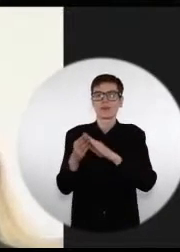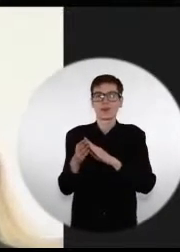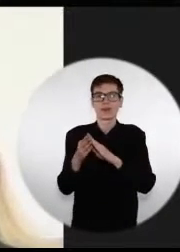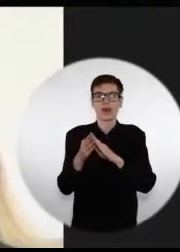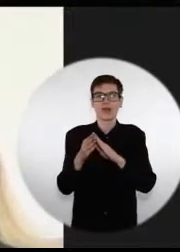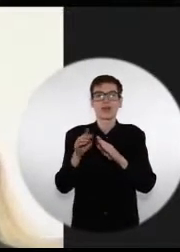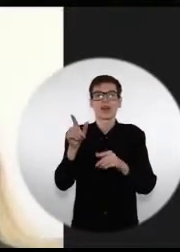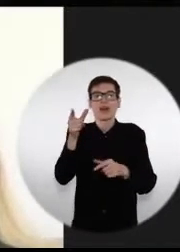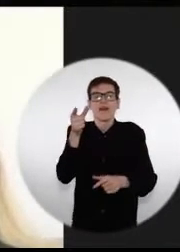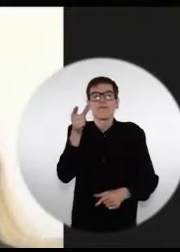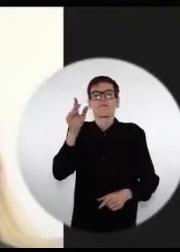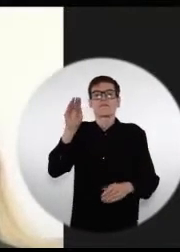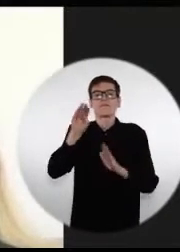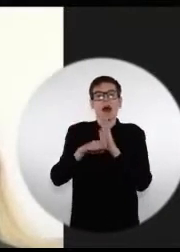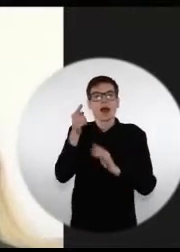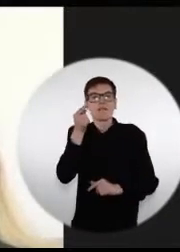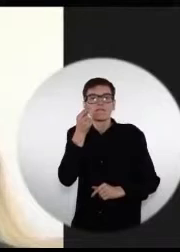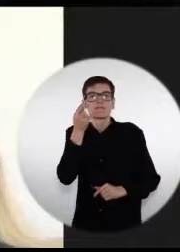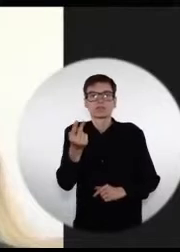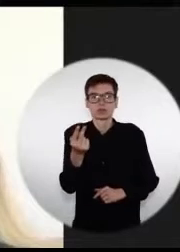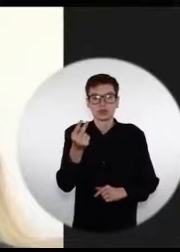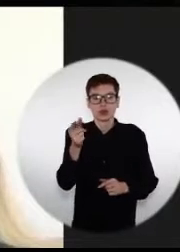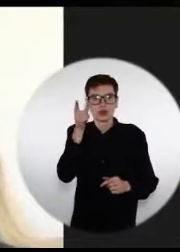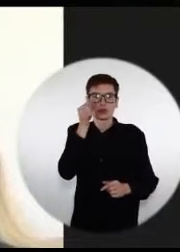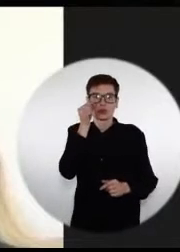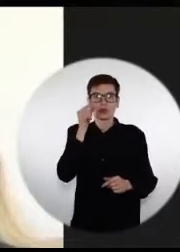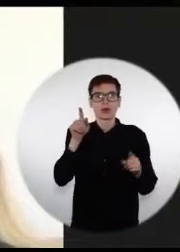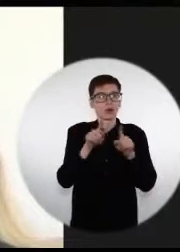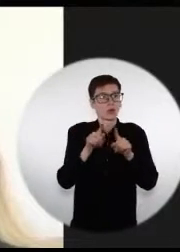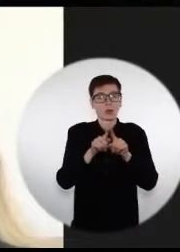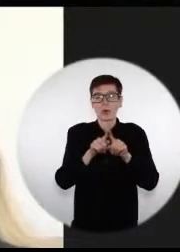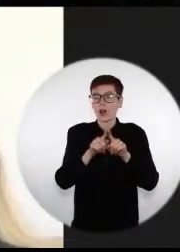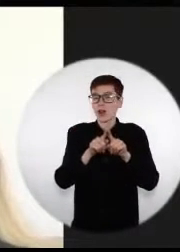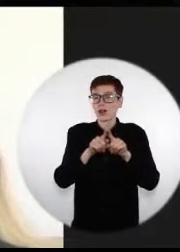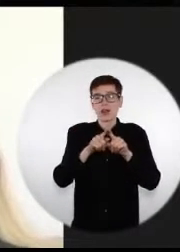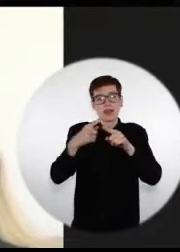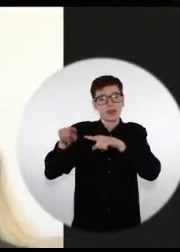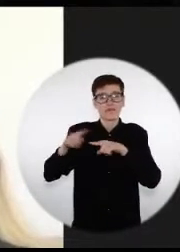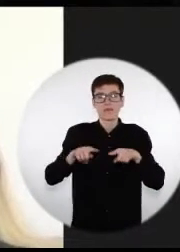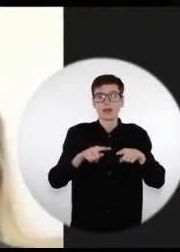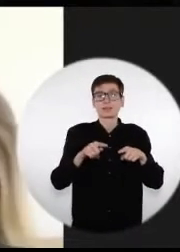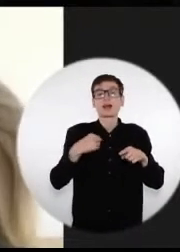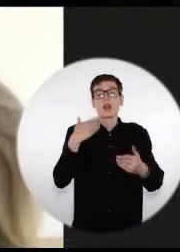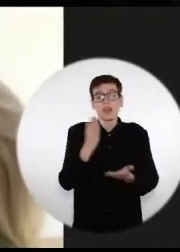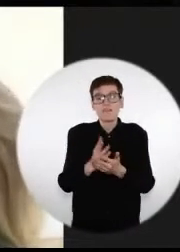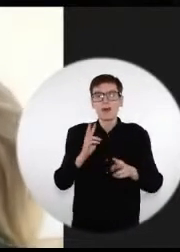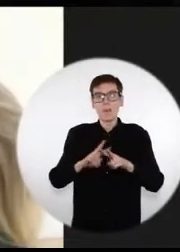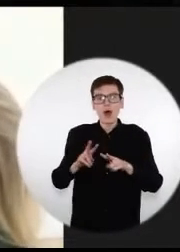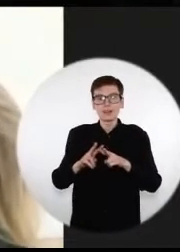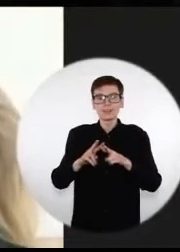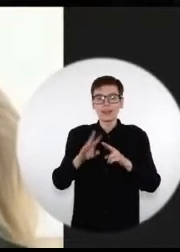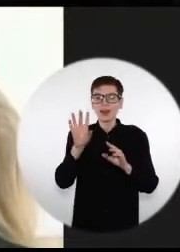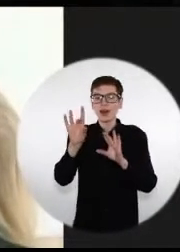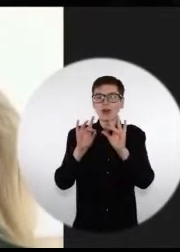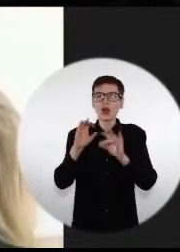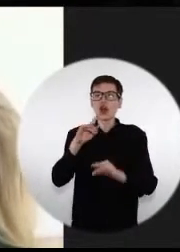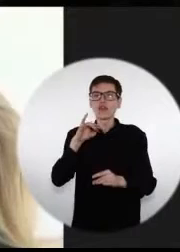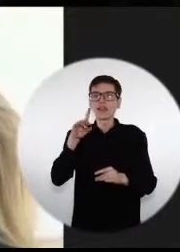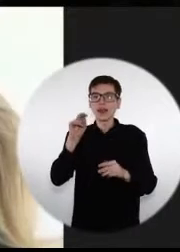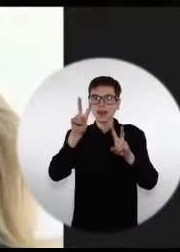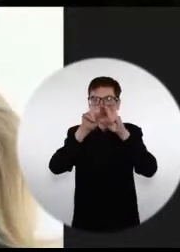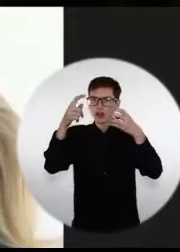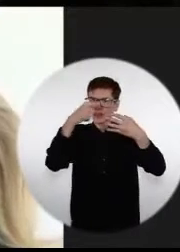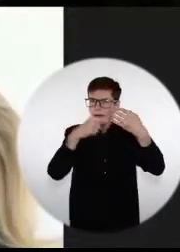comunidad sobre también es muy diversa al igual que la comunidad de baja visión entonces es muy importante poder hacer accesible su